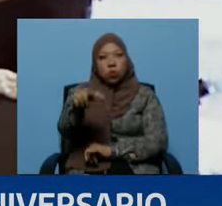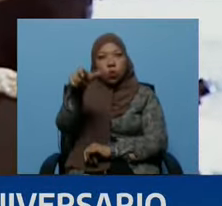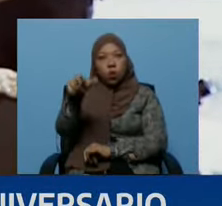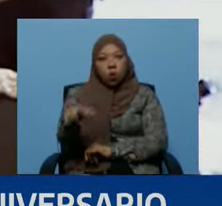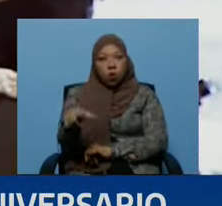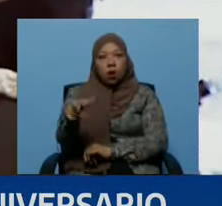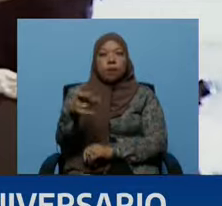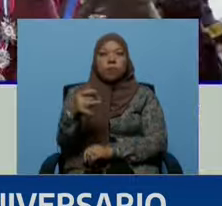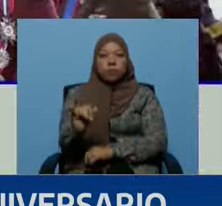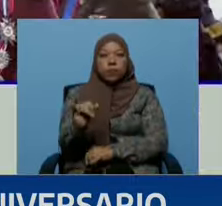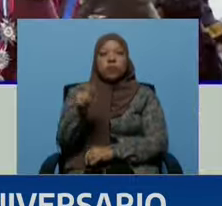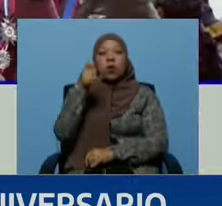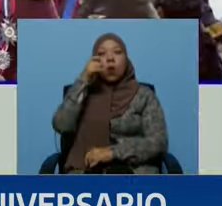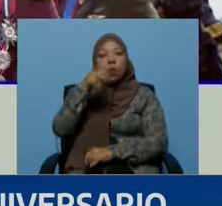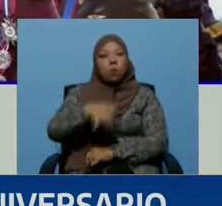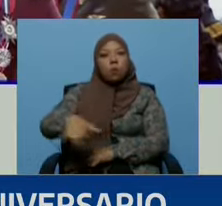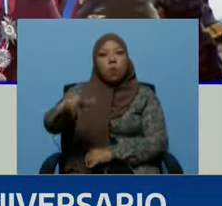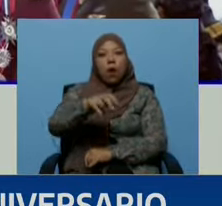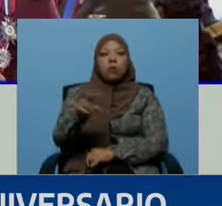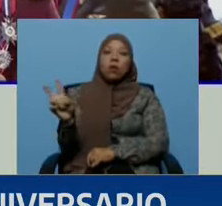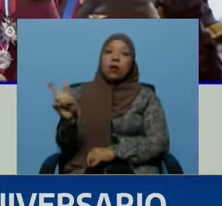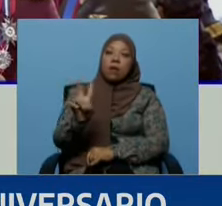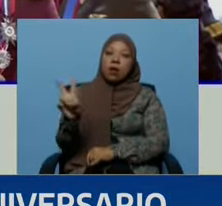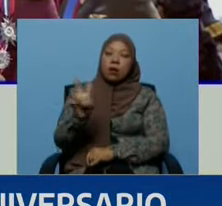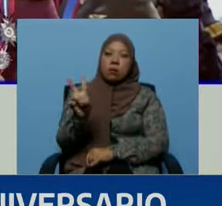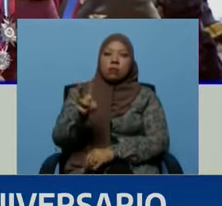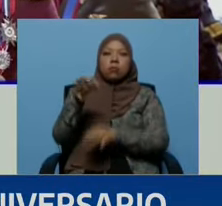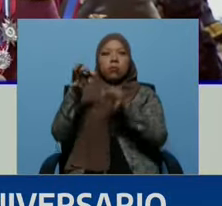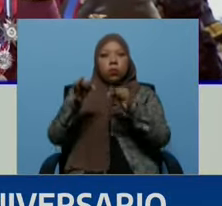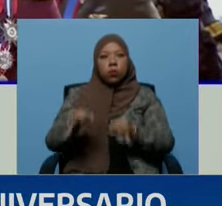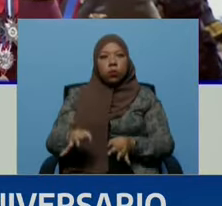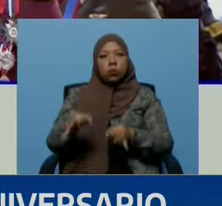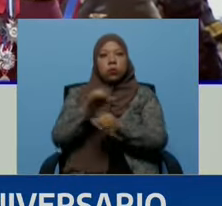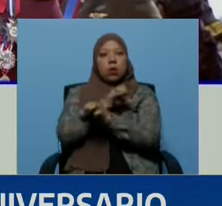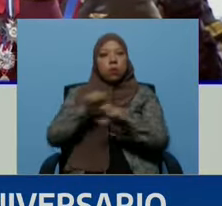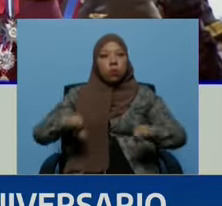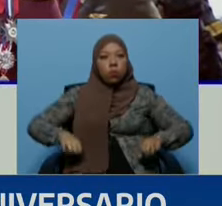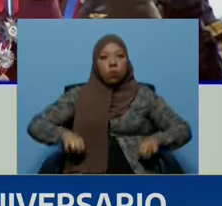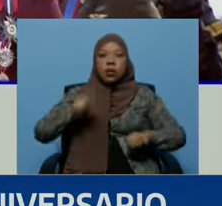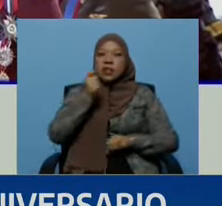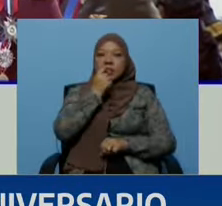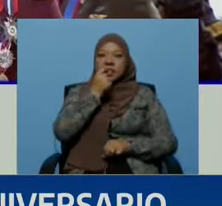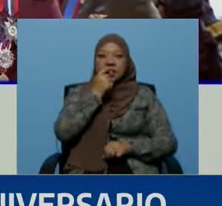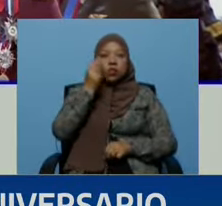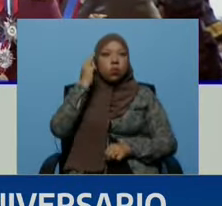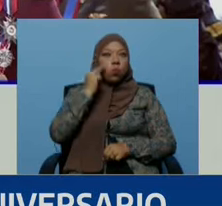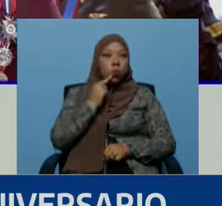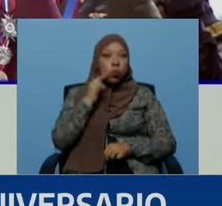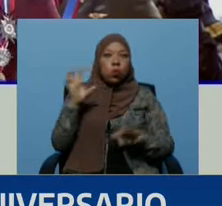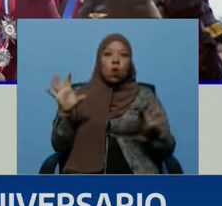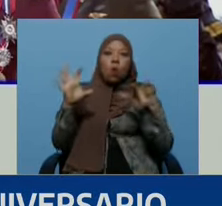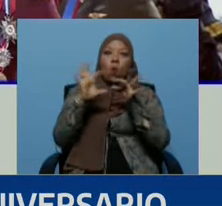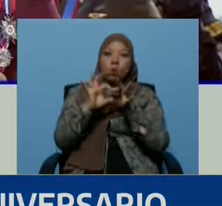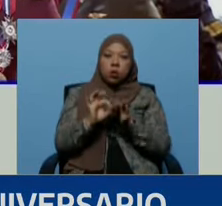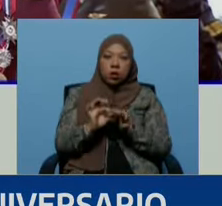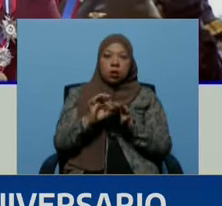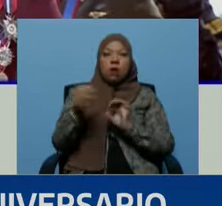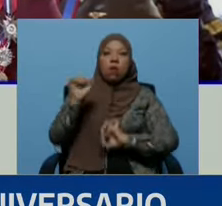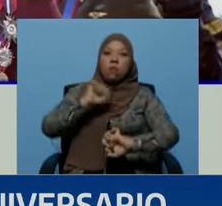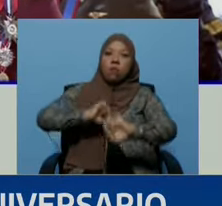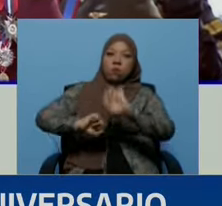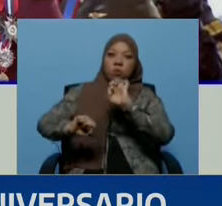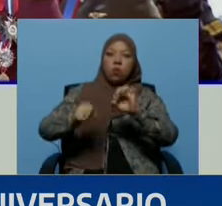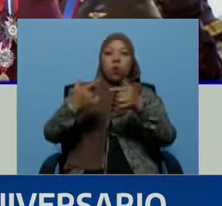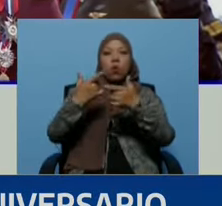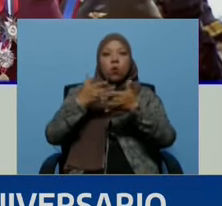jefe, pueblo de Venezuela y Fuerza Armada Nacional Bolivariana, unidos defenderemos